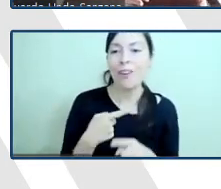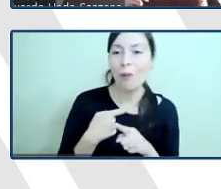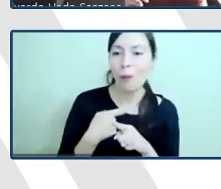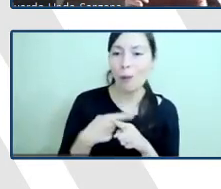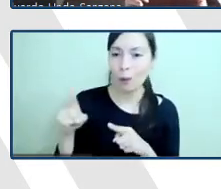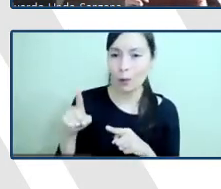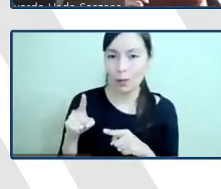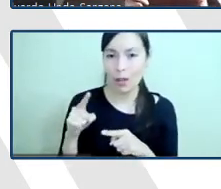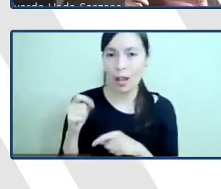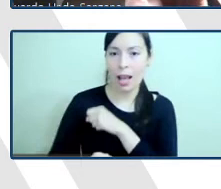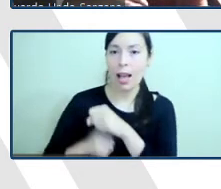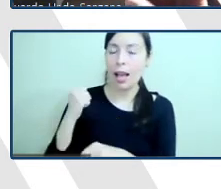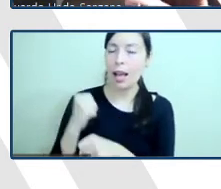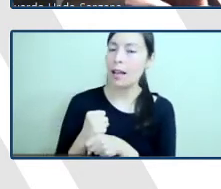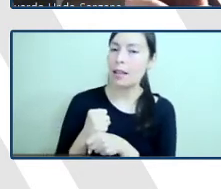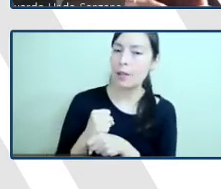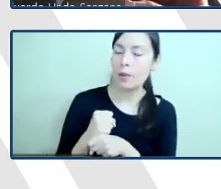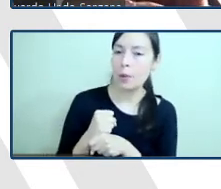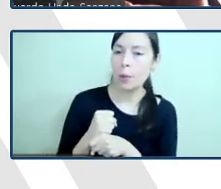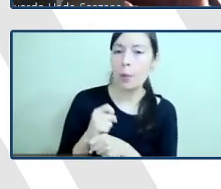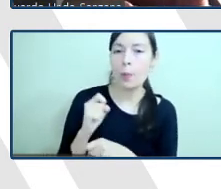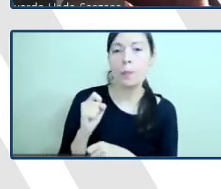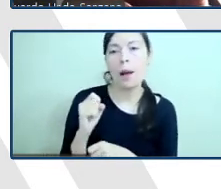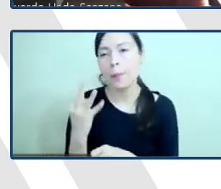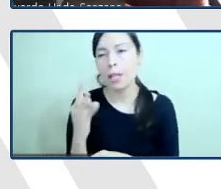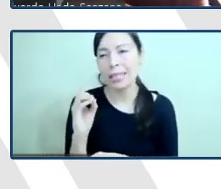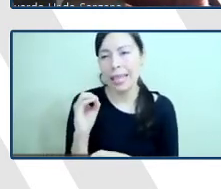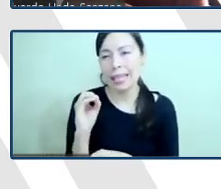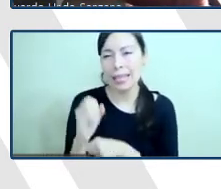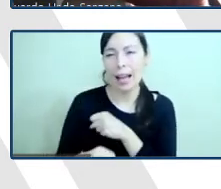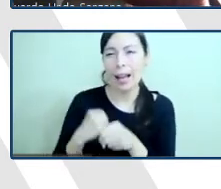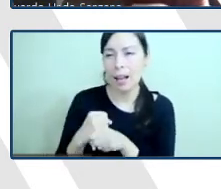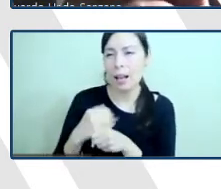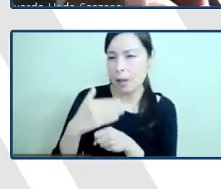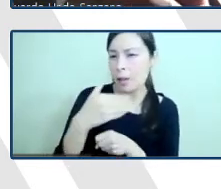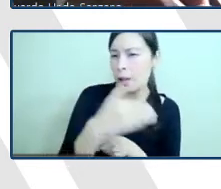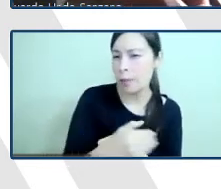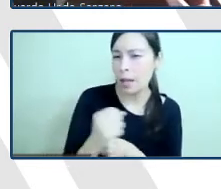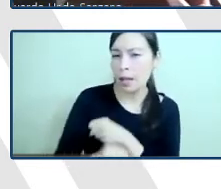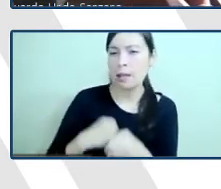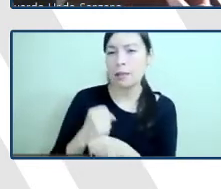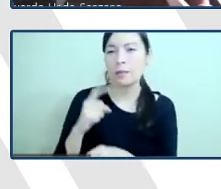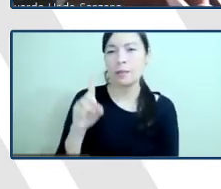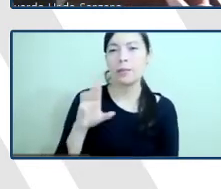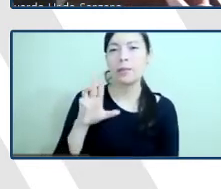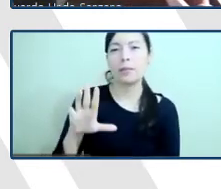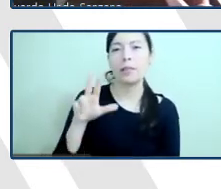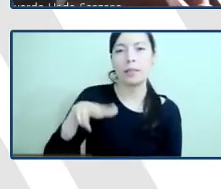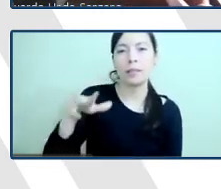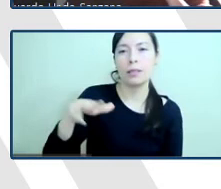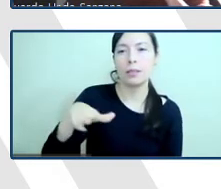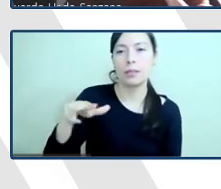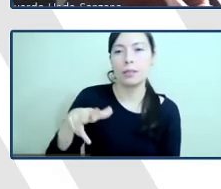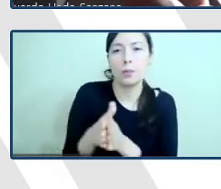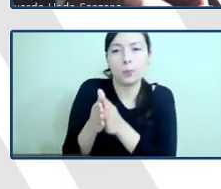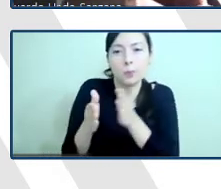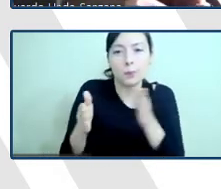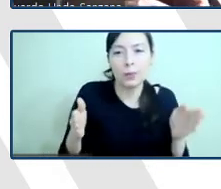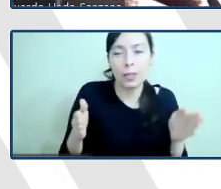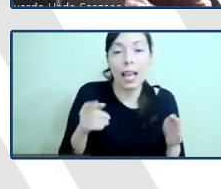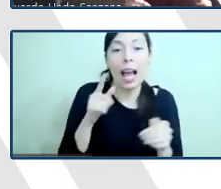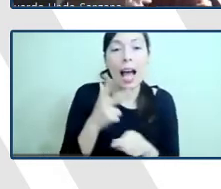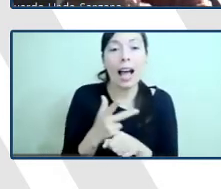de 1890, más o menos 30 años, a 1918, y lo que encontramos es otro